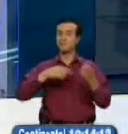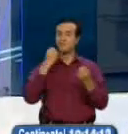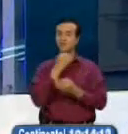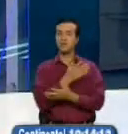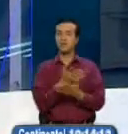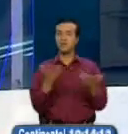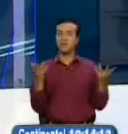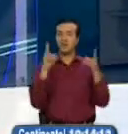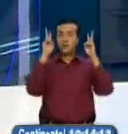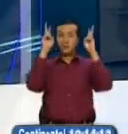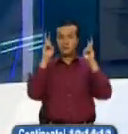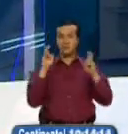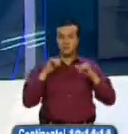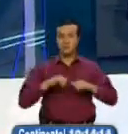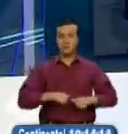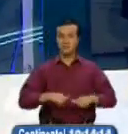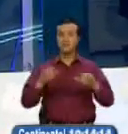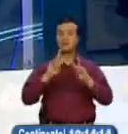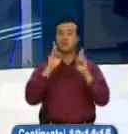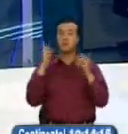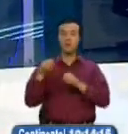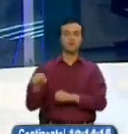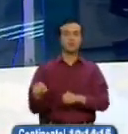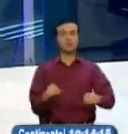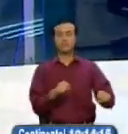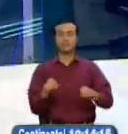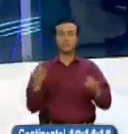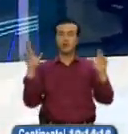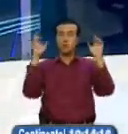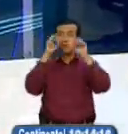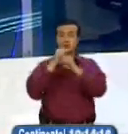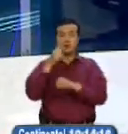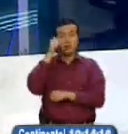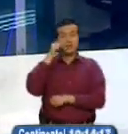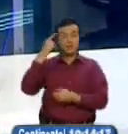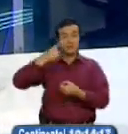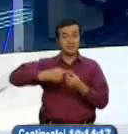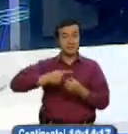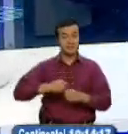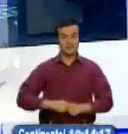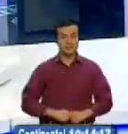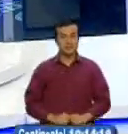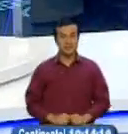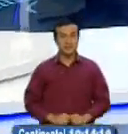regreso, revisamos más información acerca del sismo que ocurrió la noche de ayer en la capital.